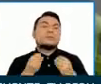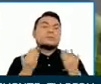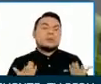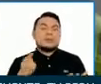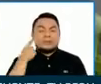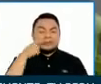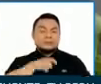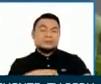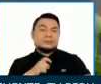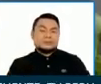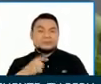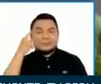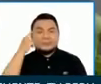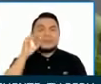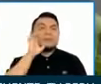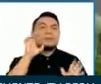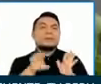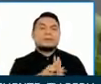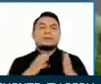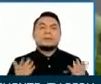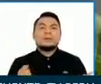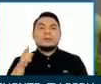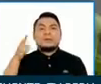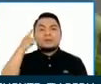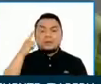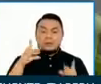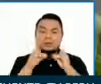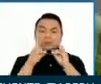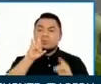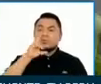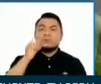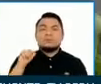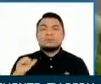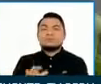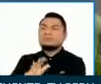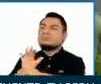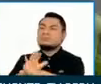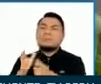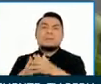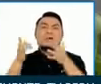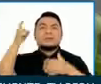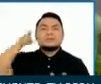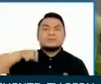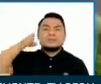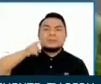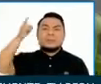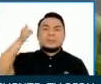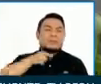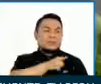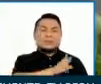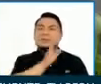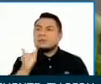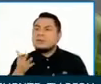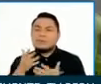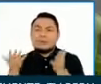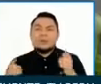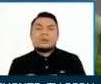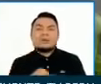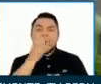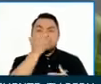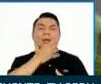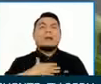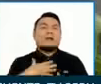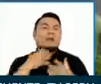la situación de, por ejemplo, ocupación de camas UCI está siendo muy alta, la insuficiencia de oxígeno